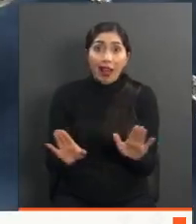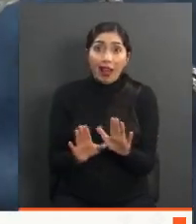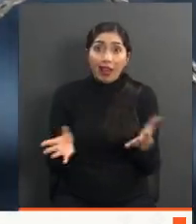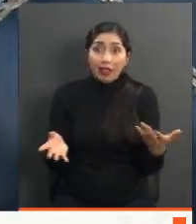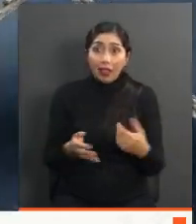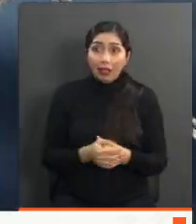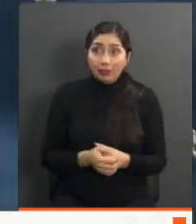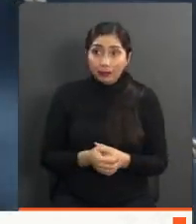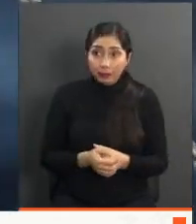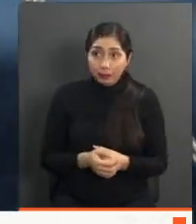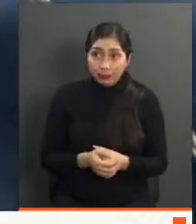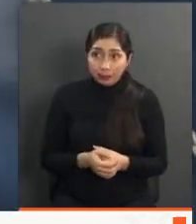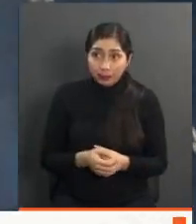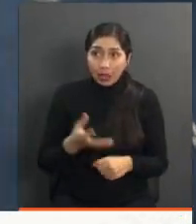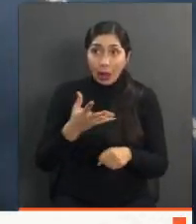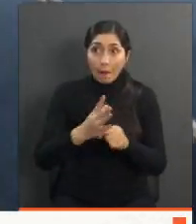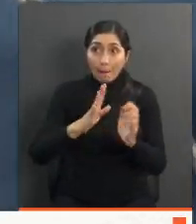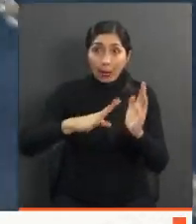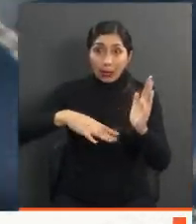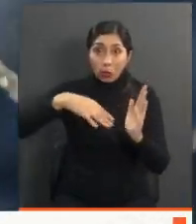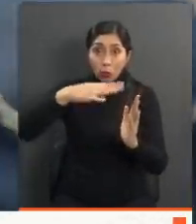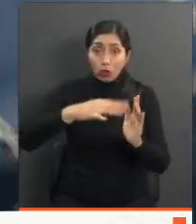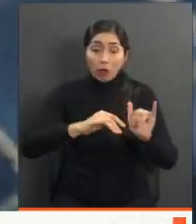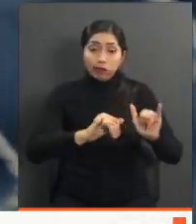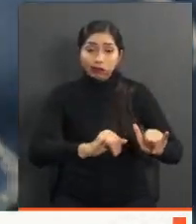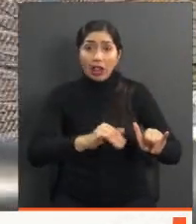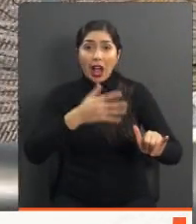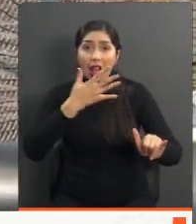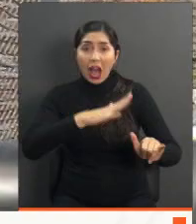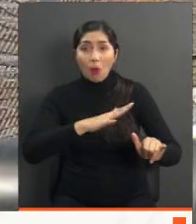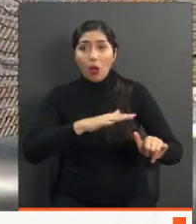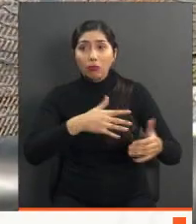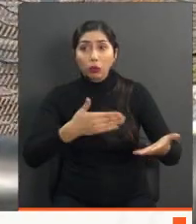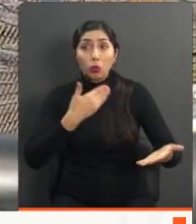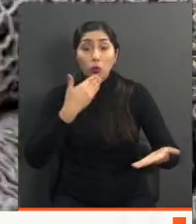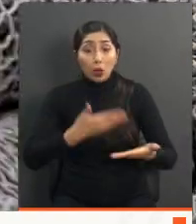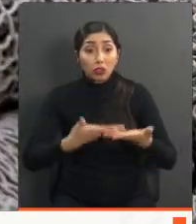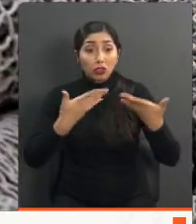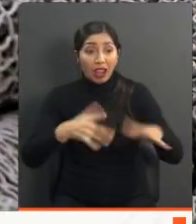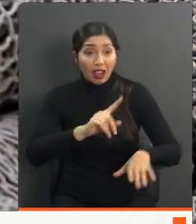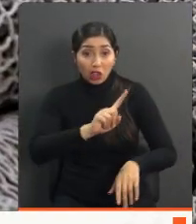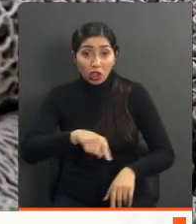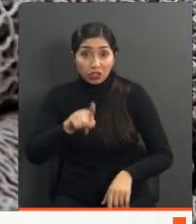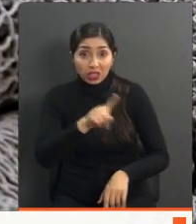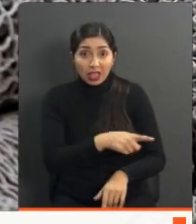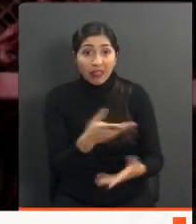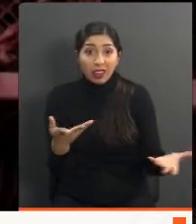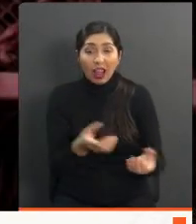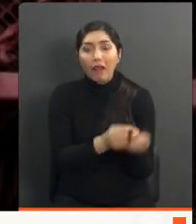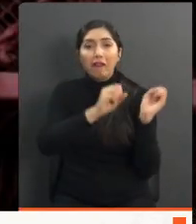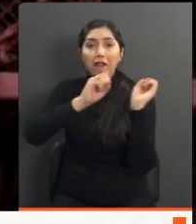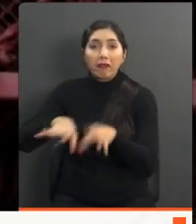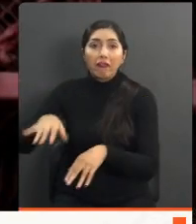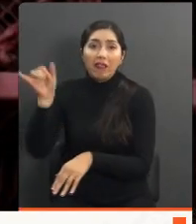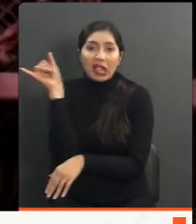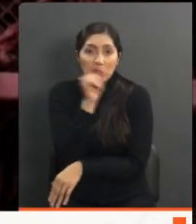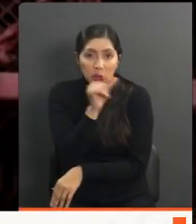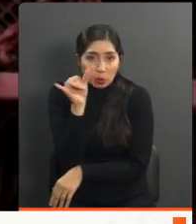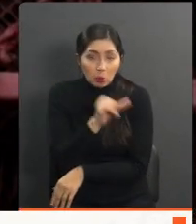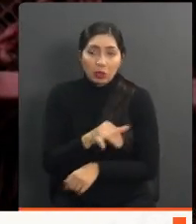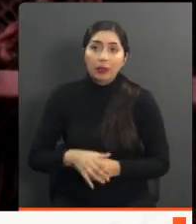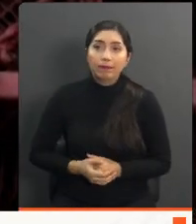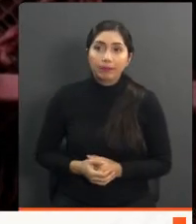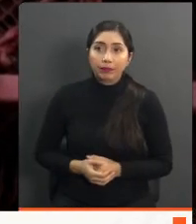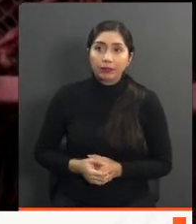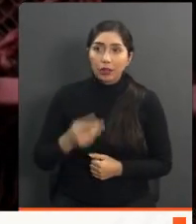permite durar años en el agua obligaba a que una vez que cumplían su vida útil fueran a parar a un vertedero hablemos de proporcionar